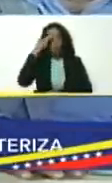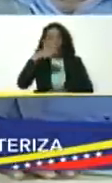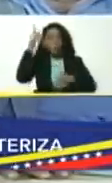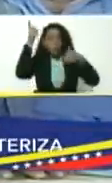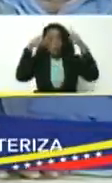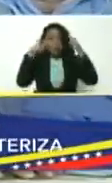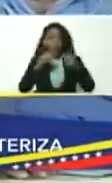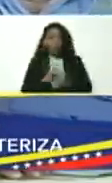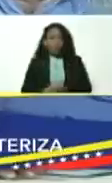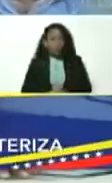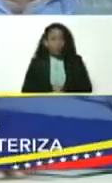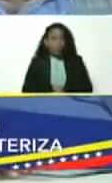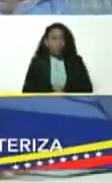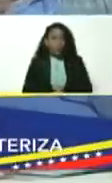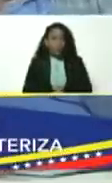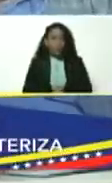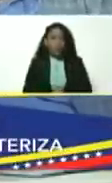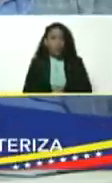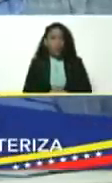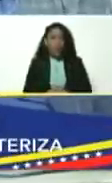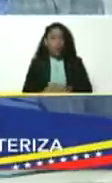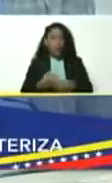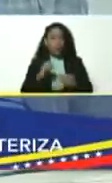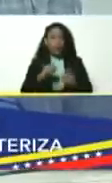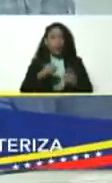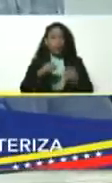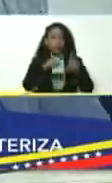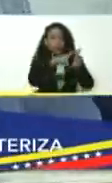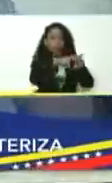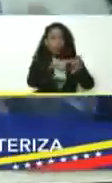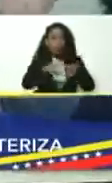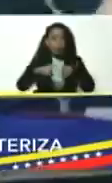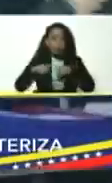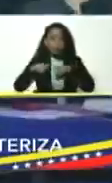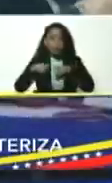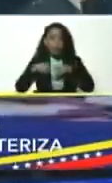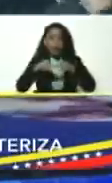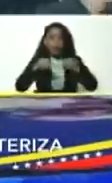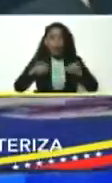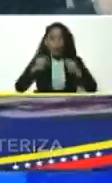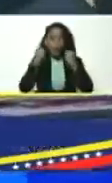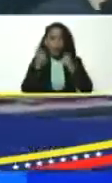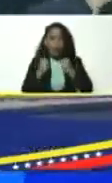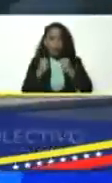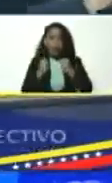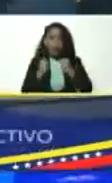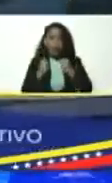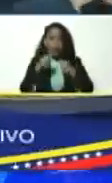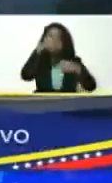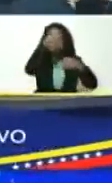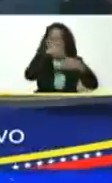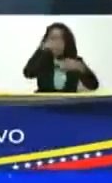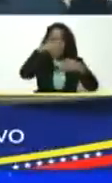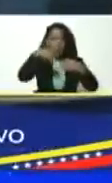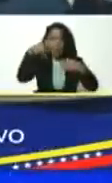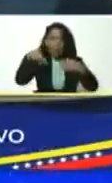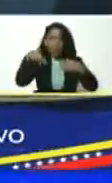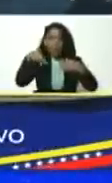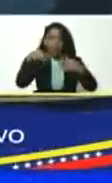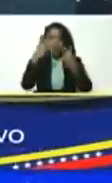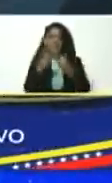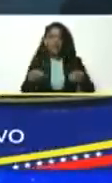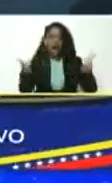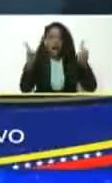chávez aro en tierra fértil nuestro comandante chávez sembró valores